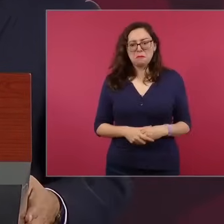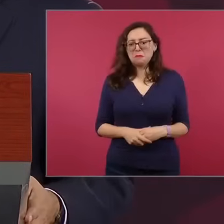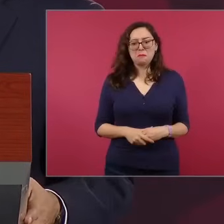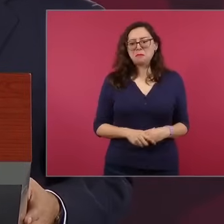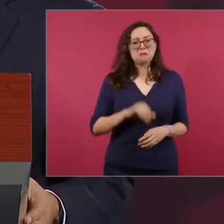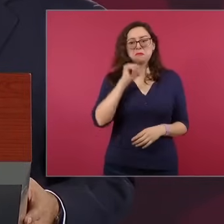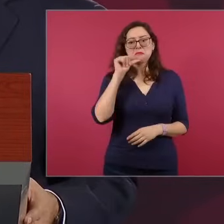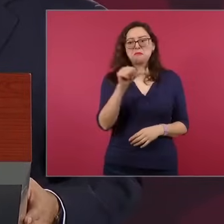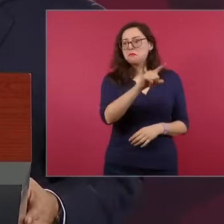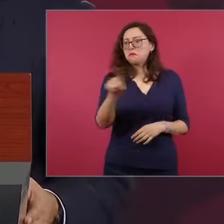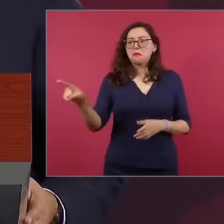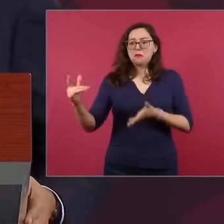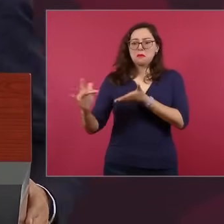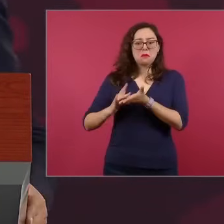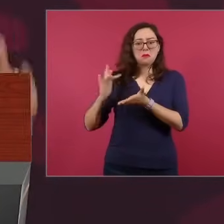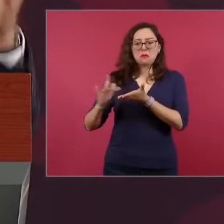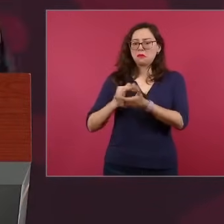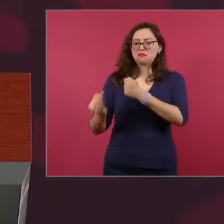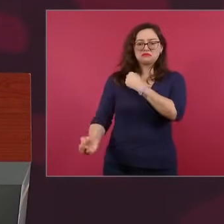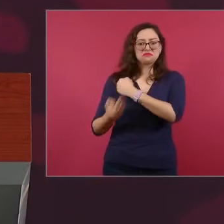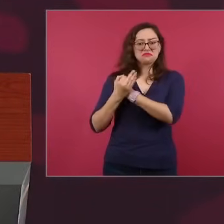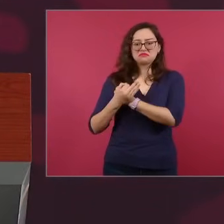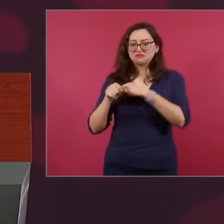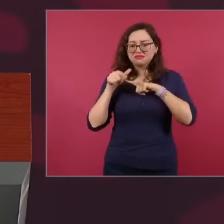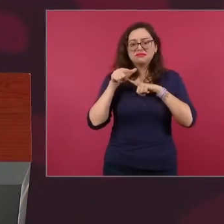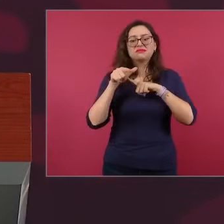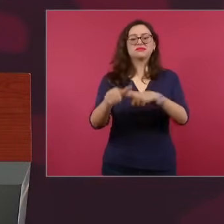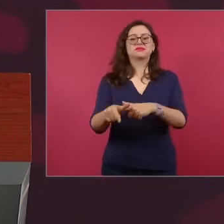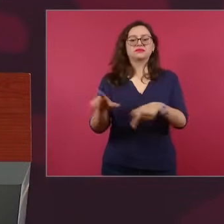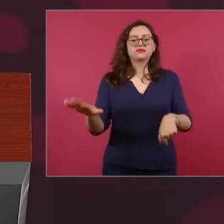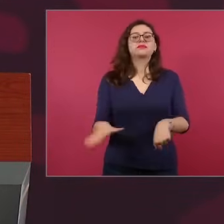tiene un instinto certero, sabe,